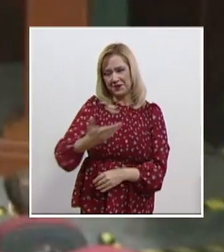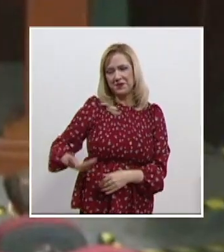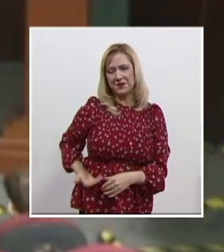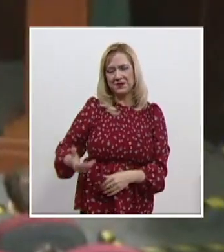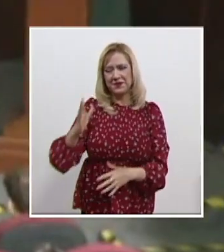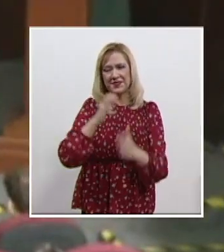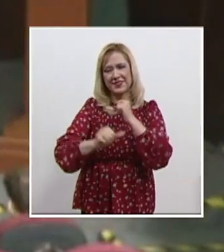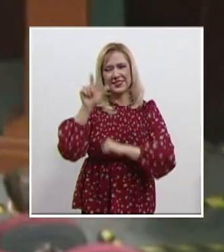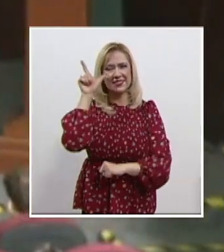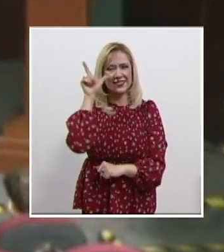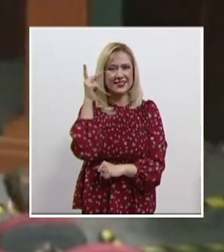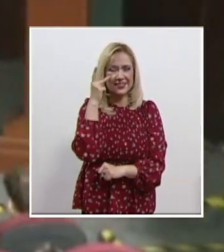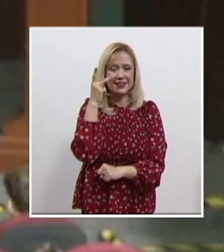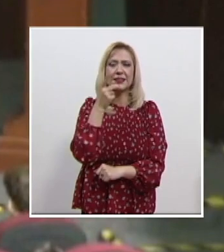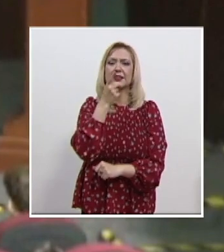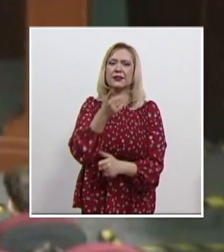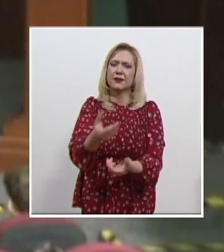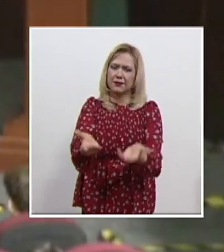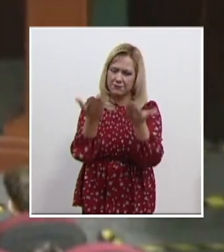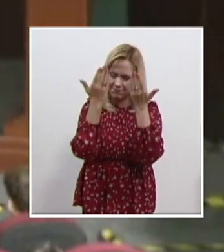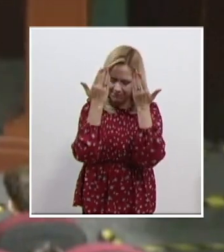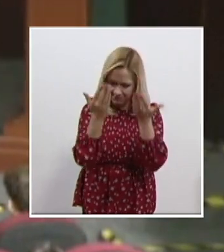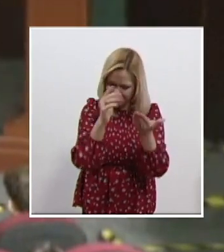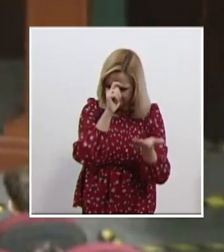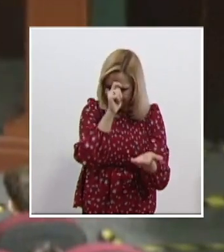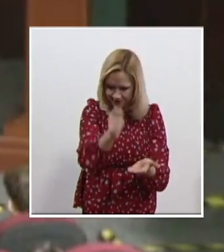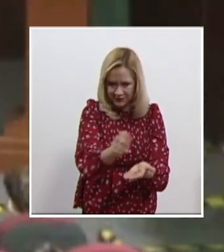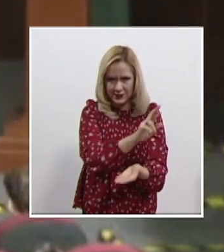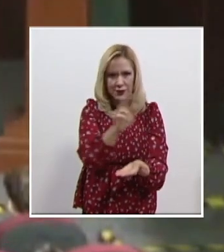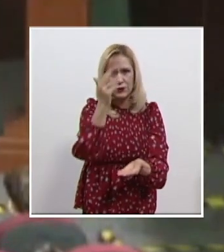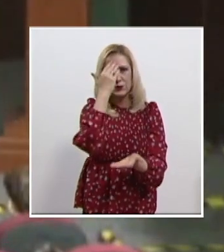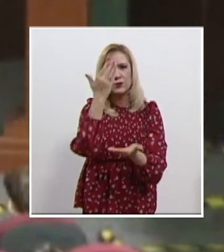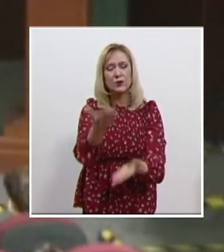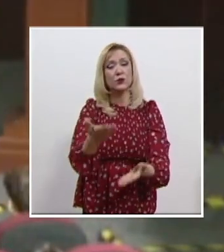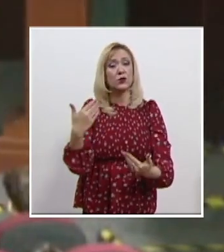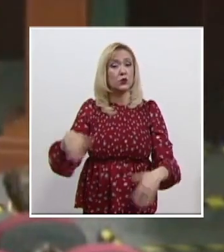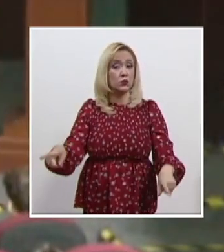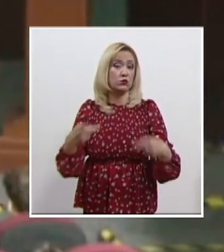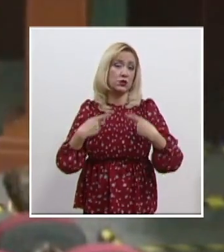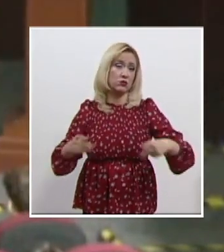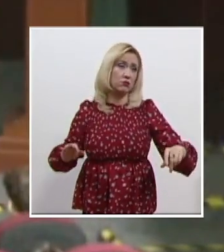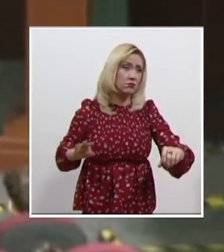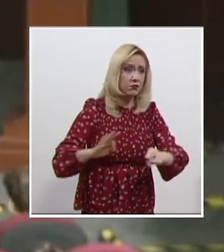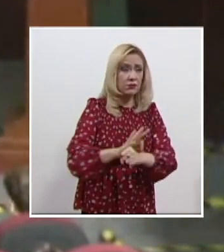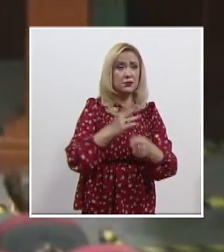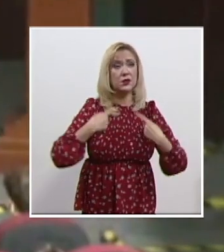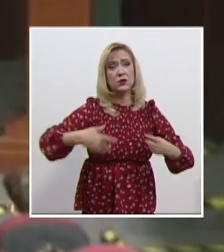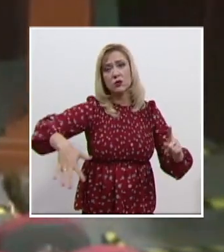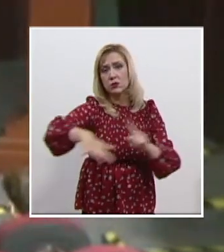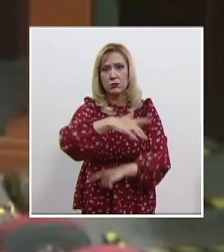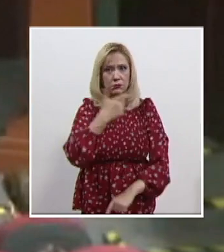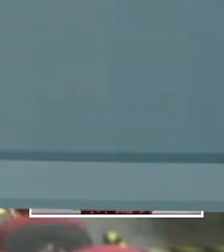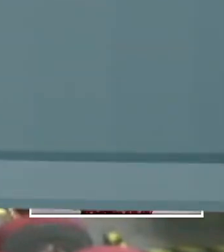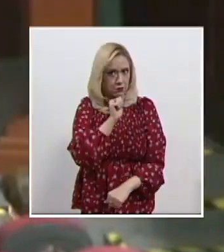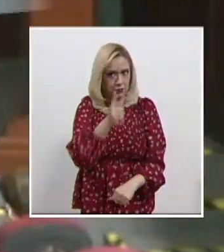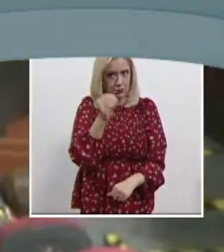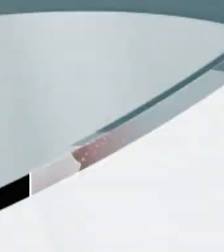Hernández expresó su reconocimiento por el compromiso que las personas defensoras tienen con la sociedad.